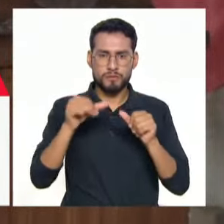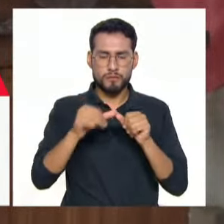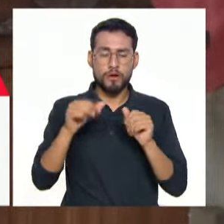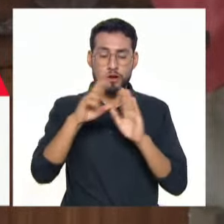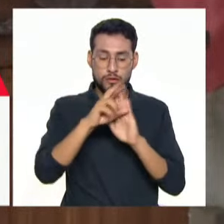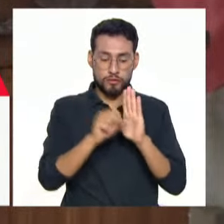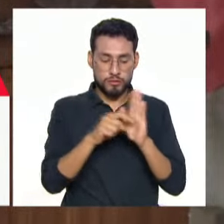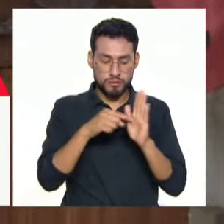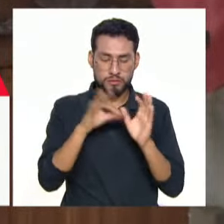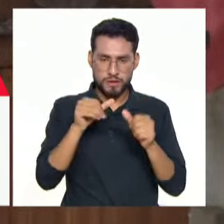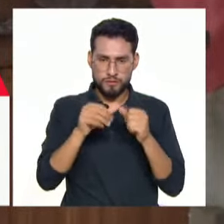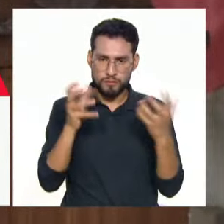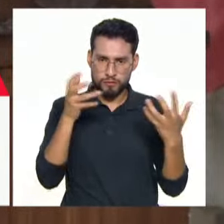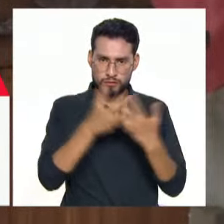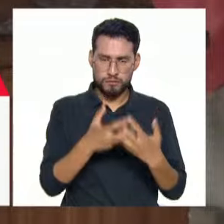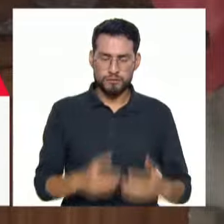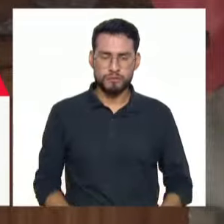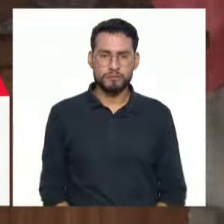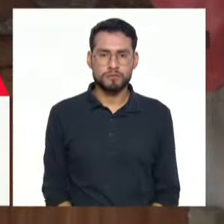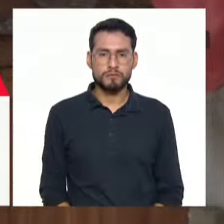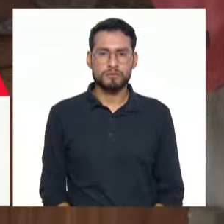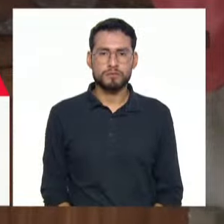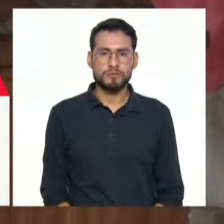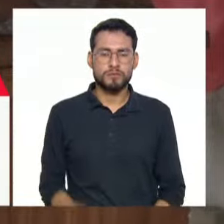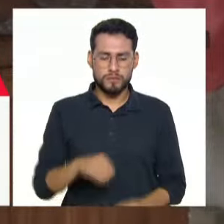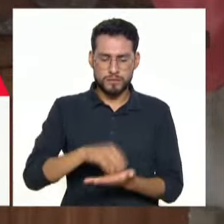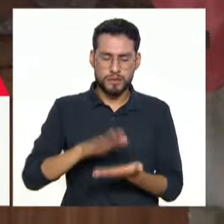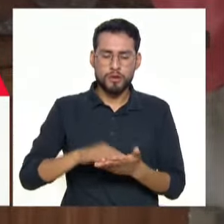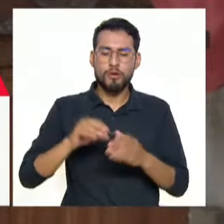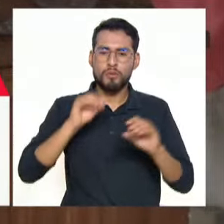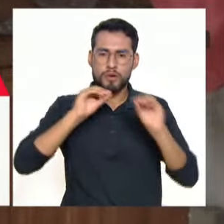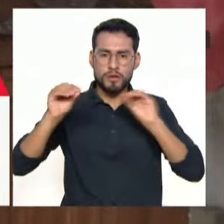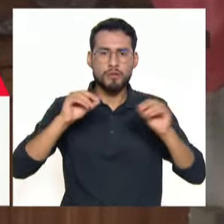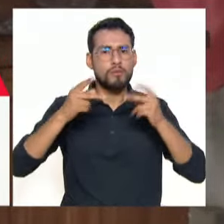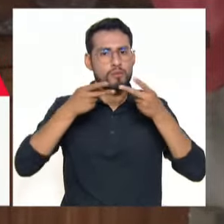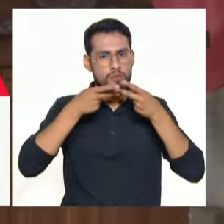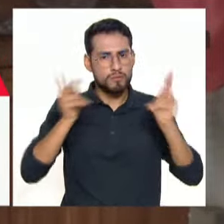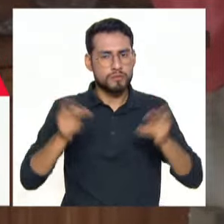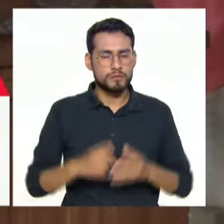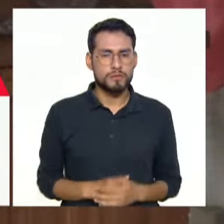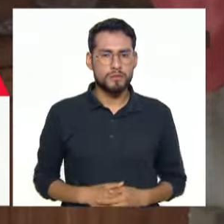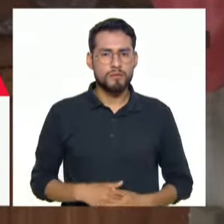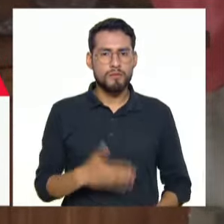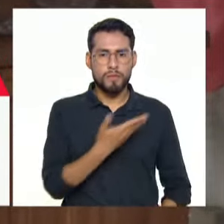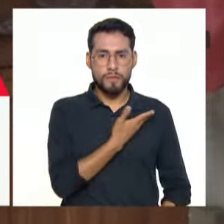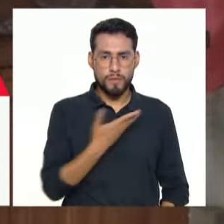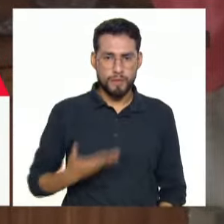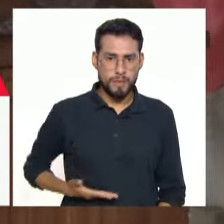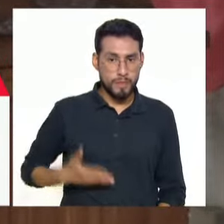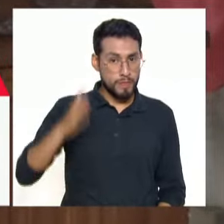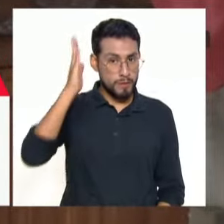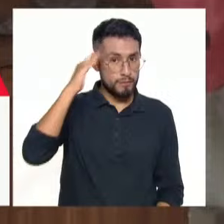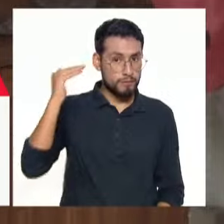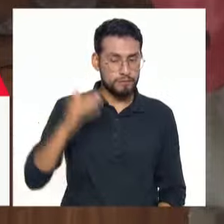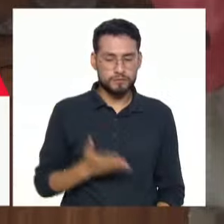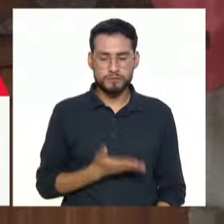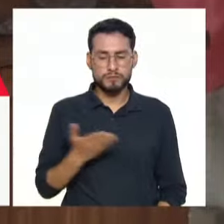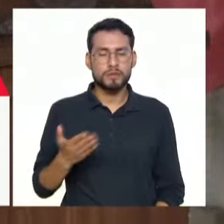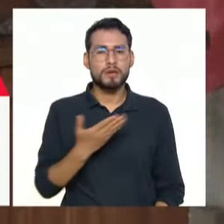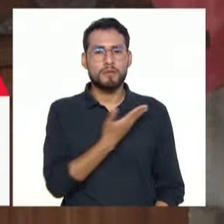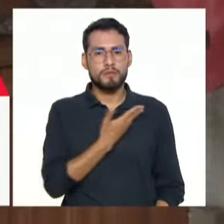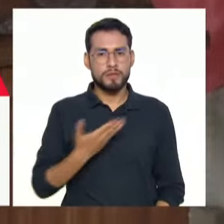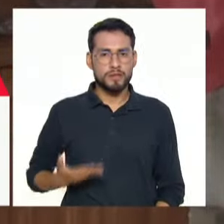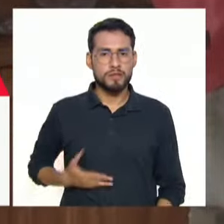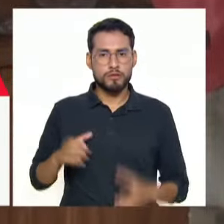de publicación de la presente Resolución Suprema. Regístrese, comuníquese y publíquese. Dinercilia Boluarte Segarra, Presidenta de